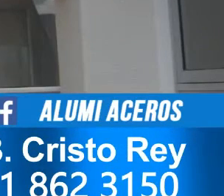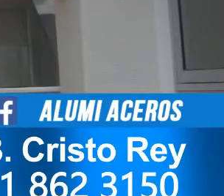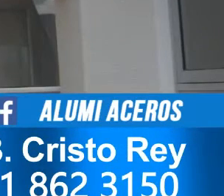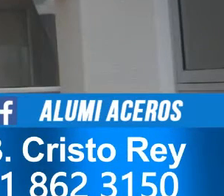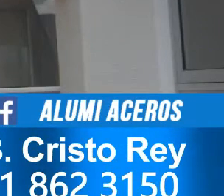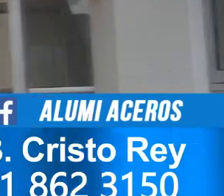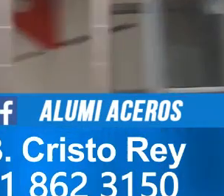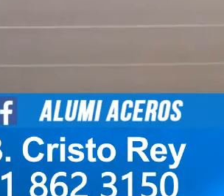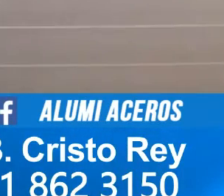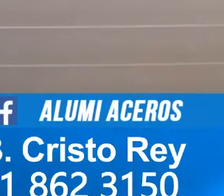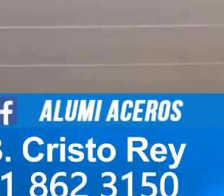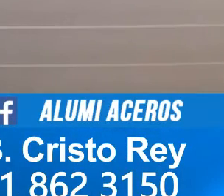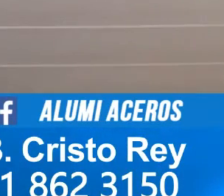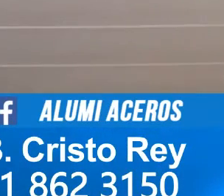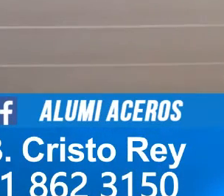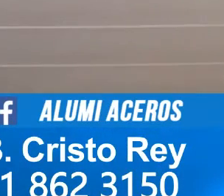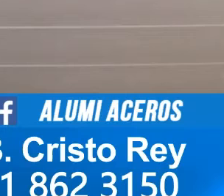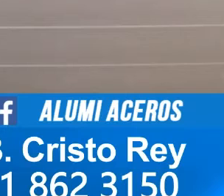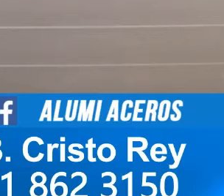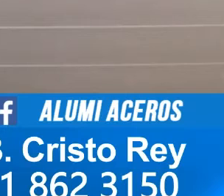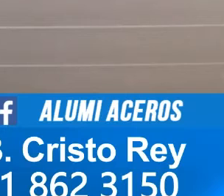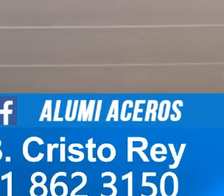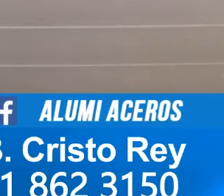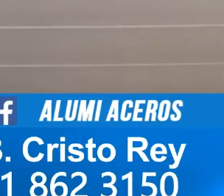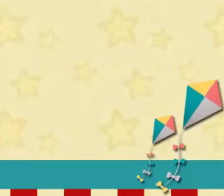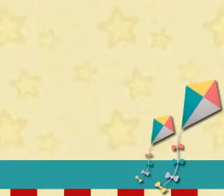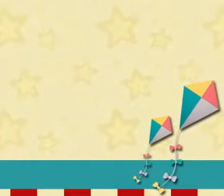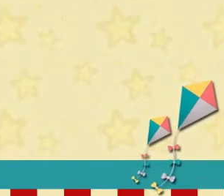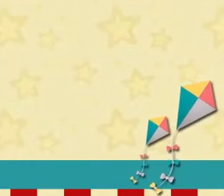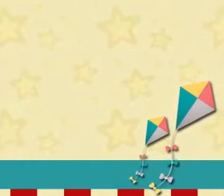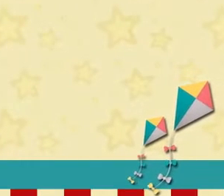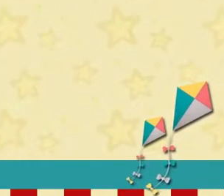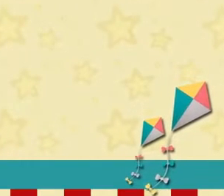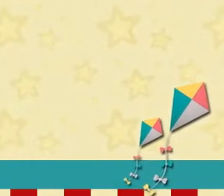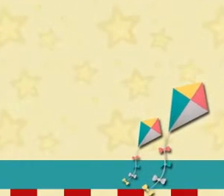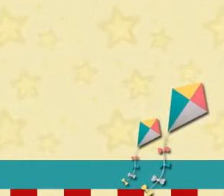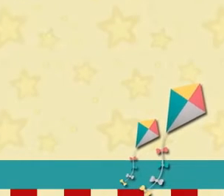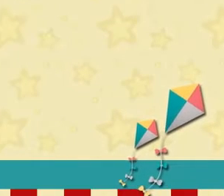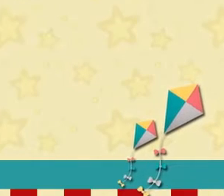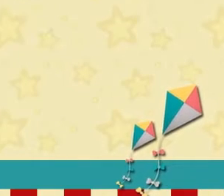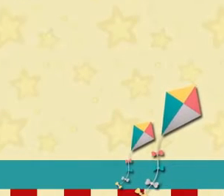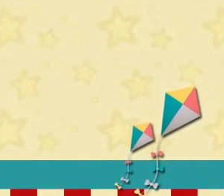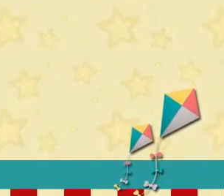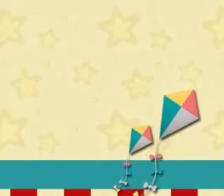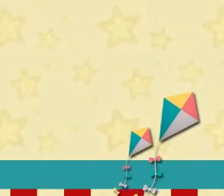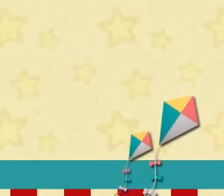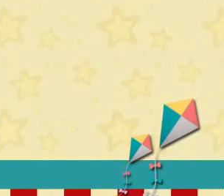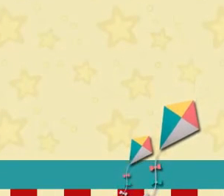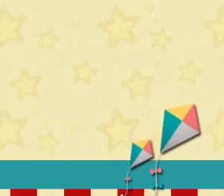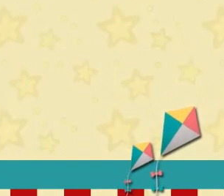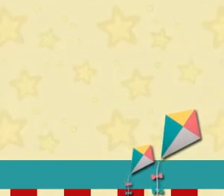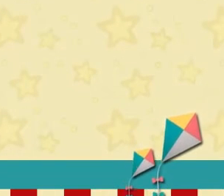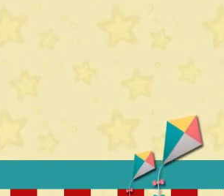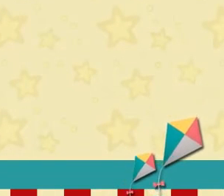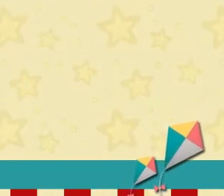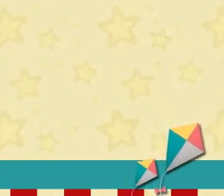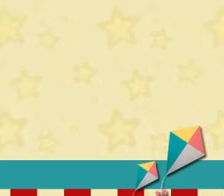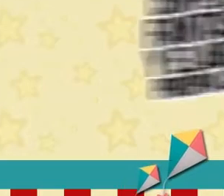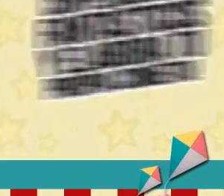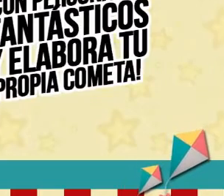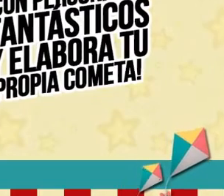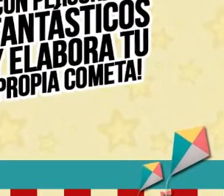en policarbonato y cielos rasos en PVC. Contáctenos. Circo de Cometas en el Centro Comercial San Silvestre. Ven y disfruta